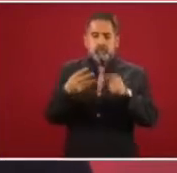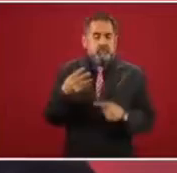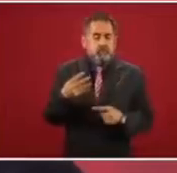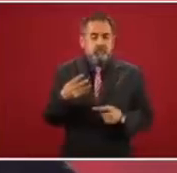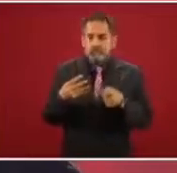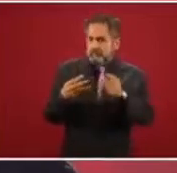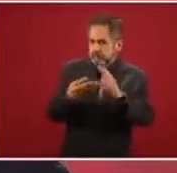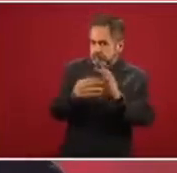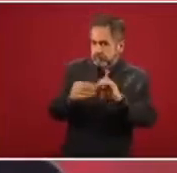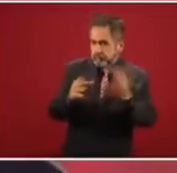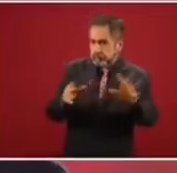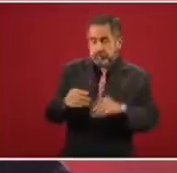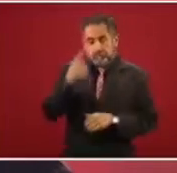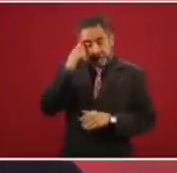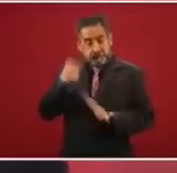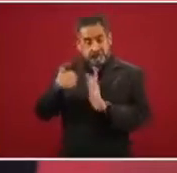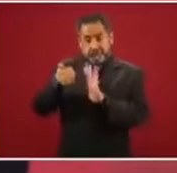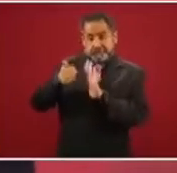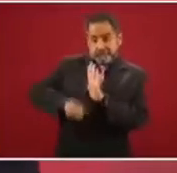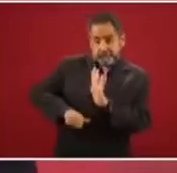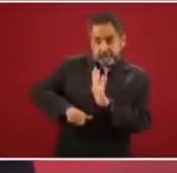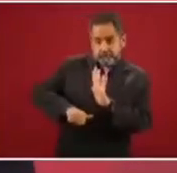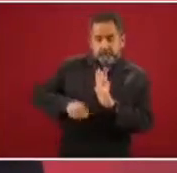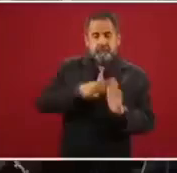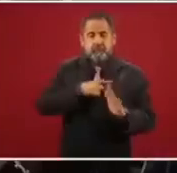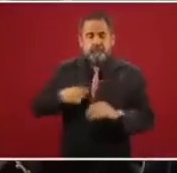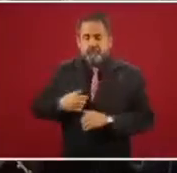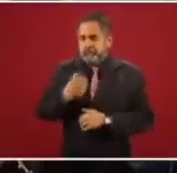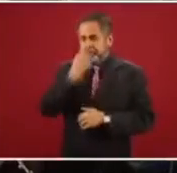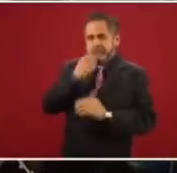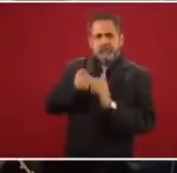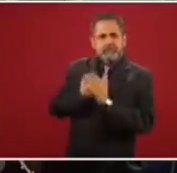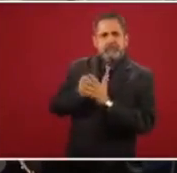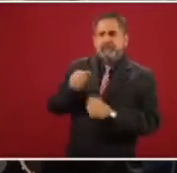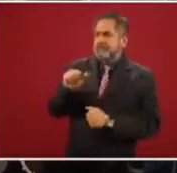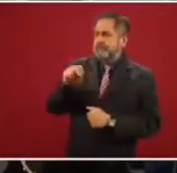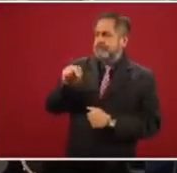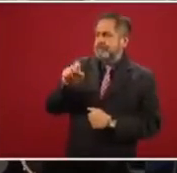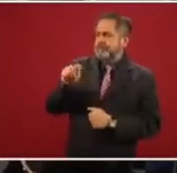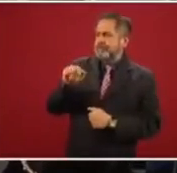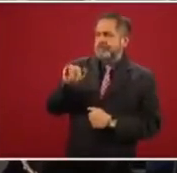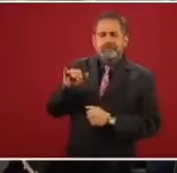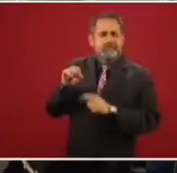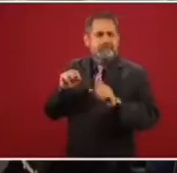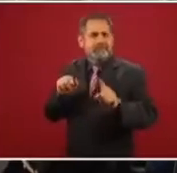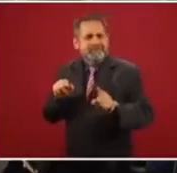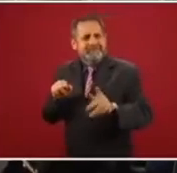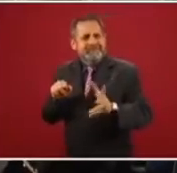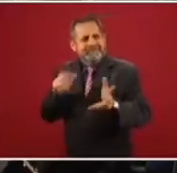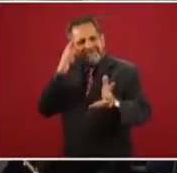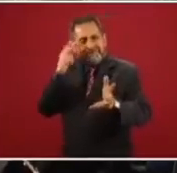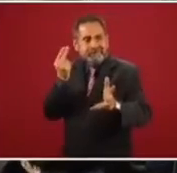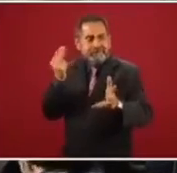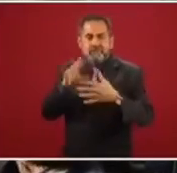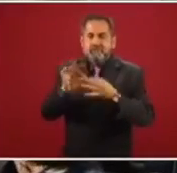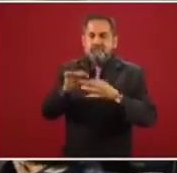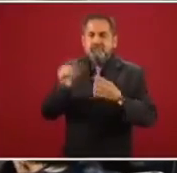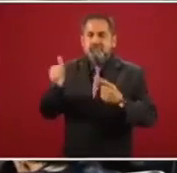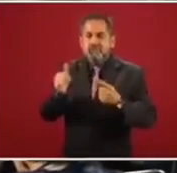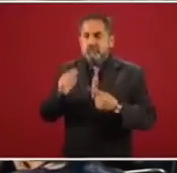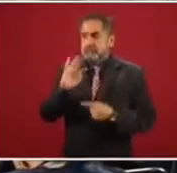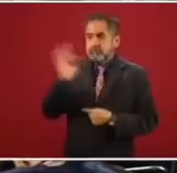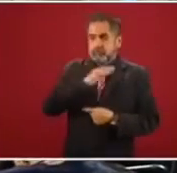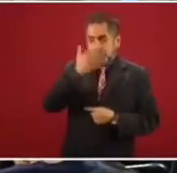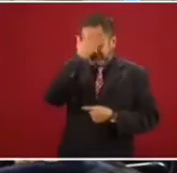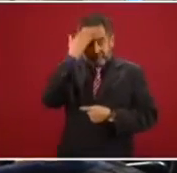algo para aquella cirugía tiene que haber anestesiólogo esa es otra especialidad se necesita otro especialista quizá no se ve porque nadie